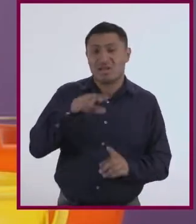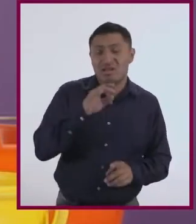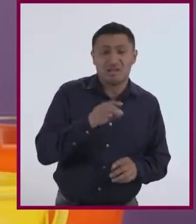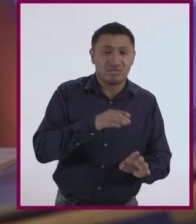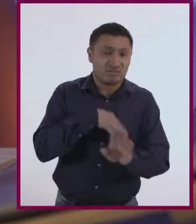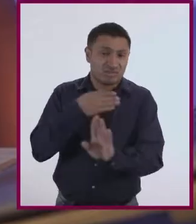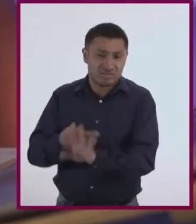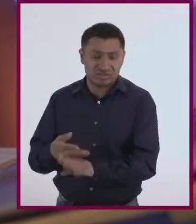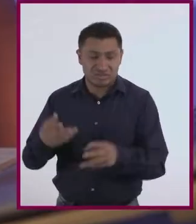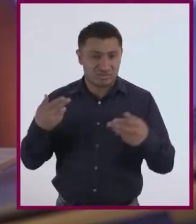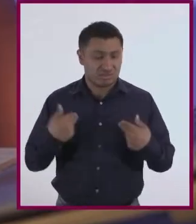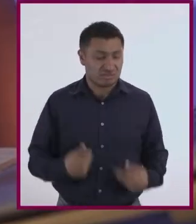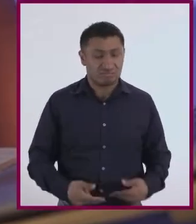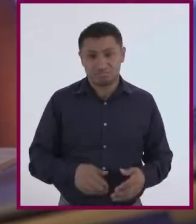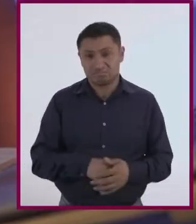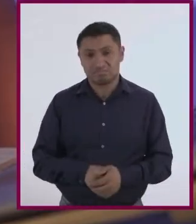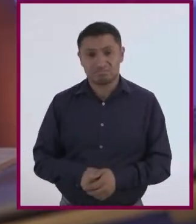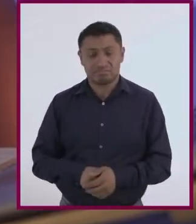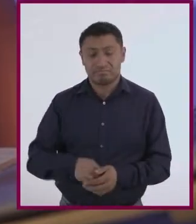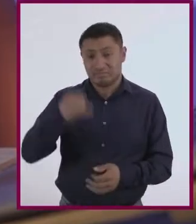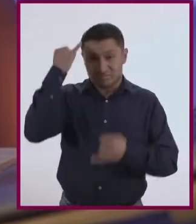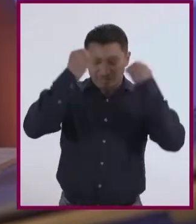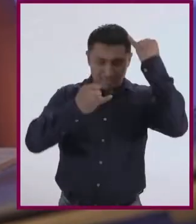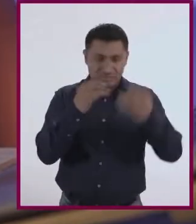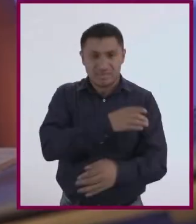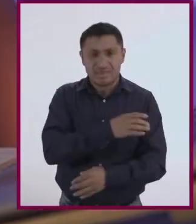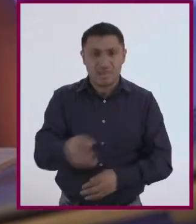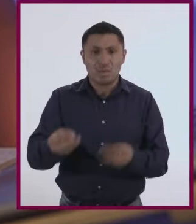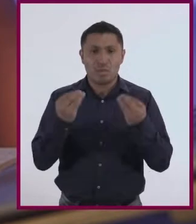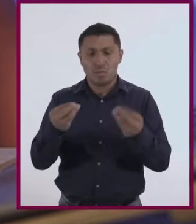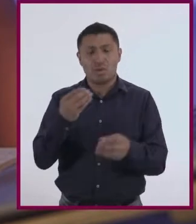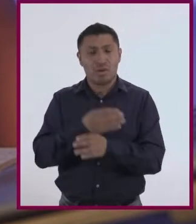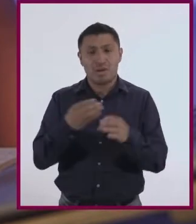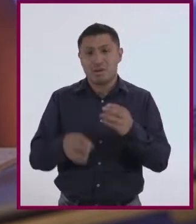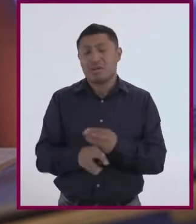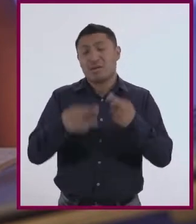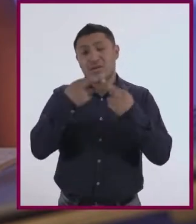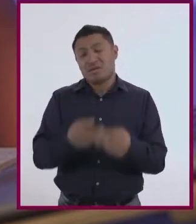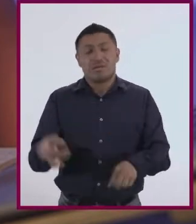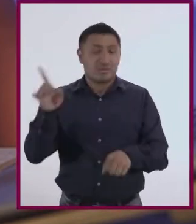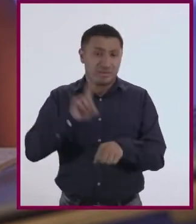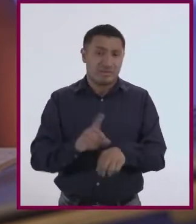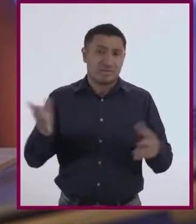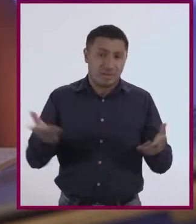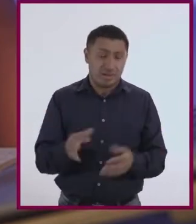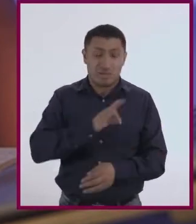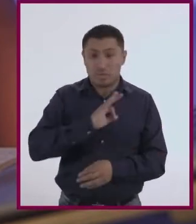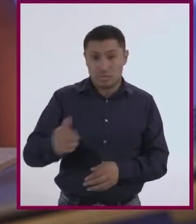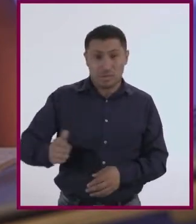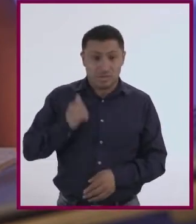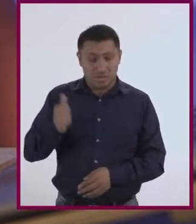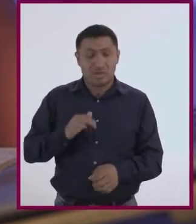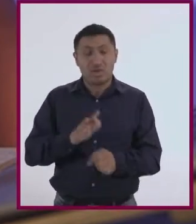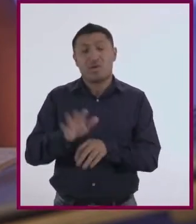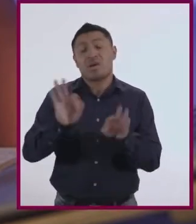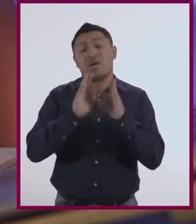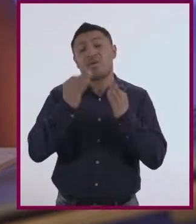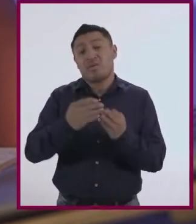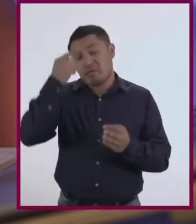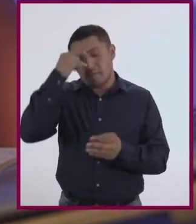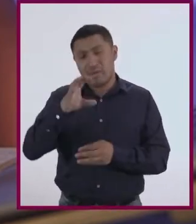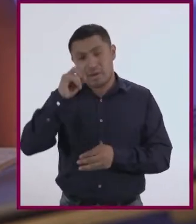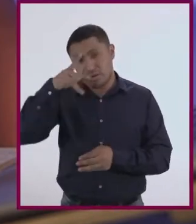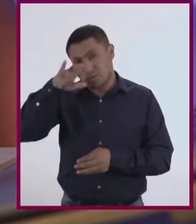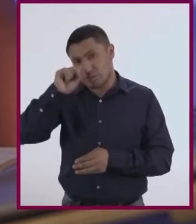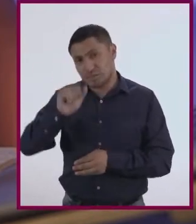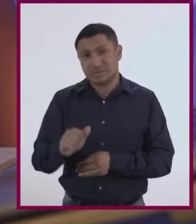y de malezas. Imagino que en la agricultura se producen muchísimos residuos orgánicos diario que se pueden aprovechar. ¿Qué métodos hay para hacer